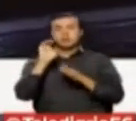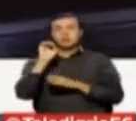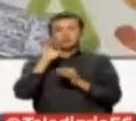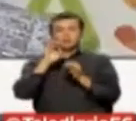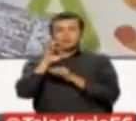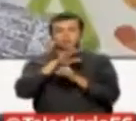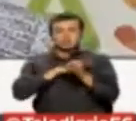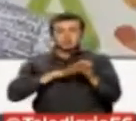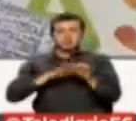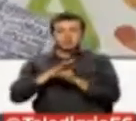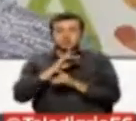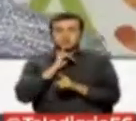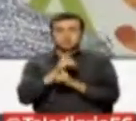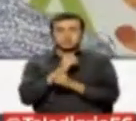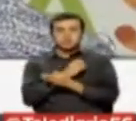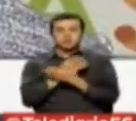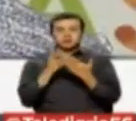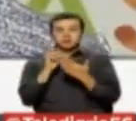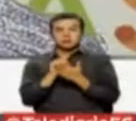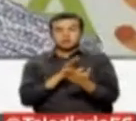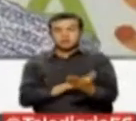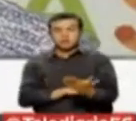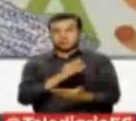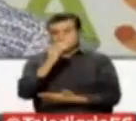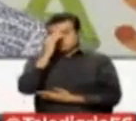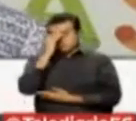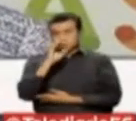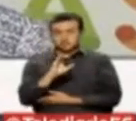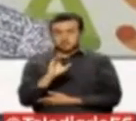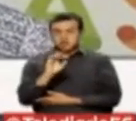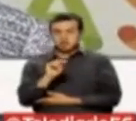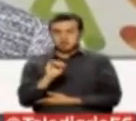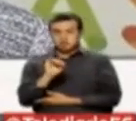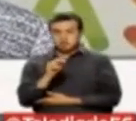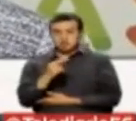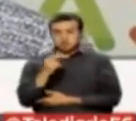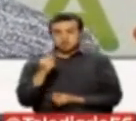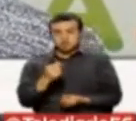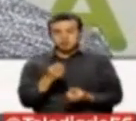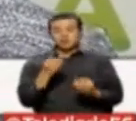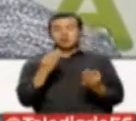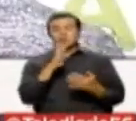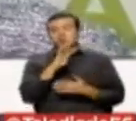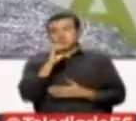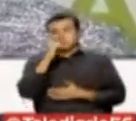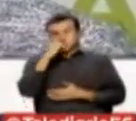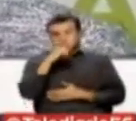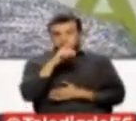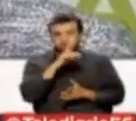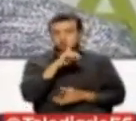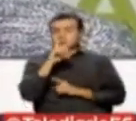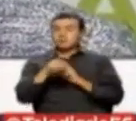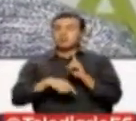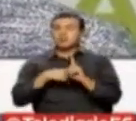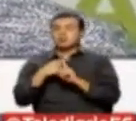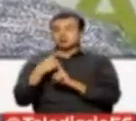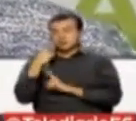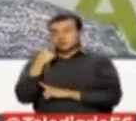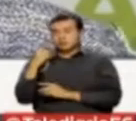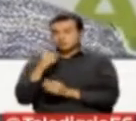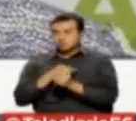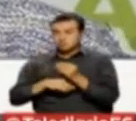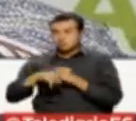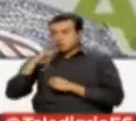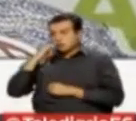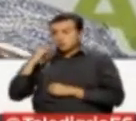cantones más además del programa de educación familiar con inversiones de alrededor de 40 millones estamos hablando de invertir en